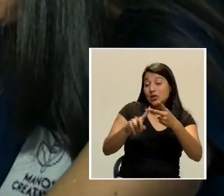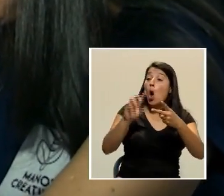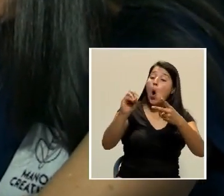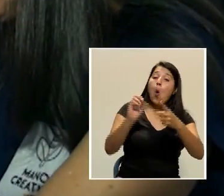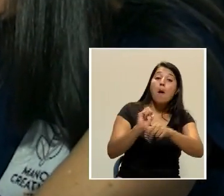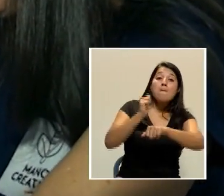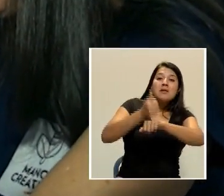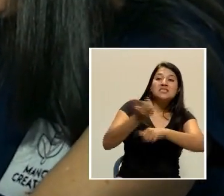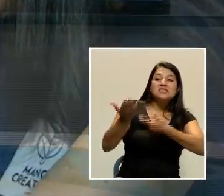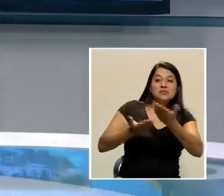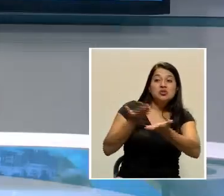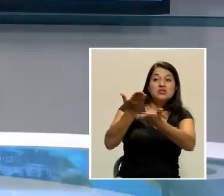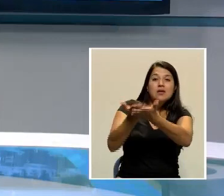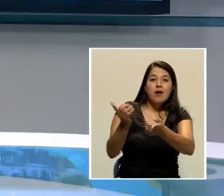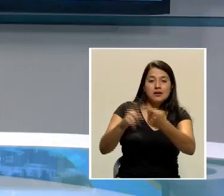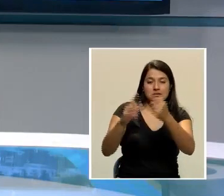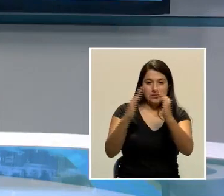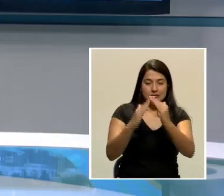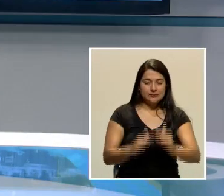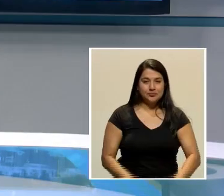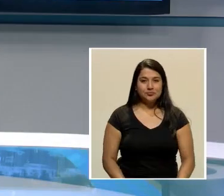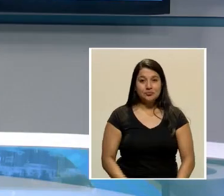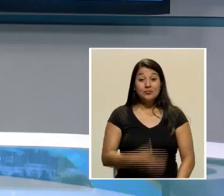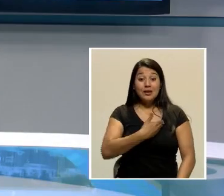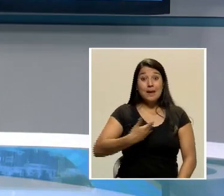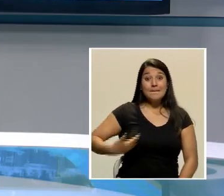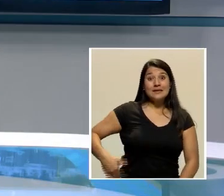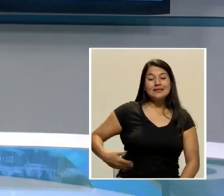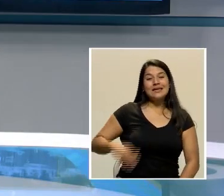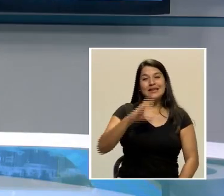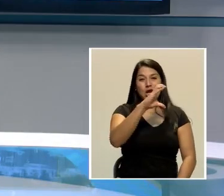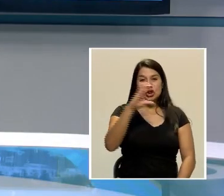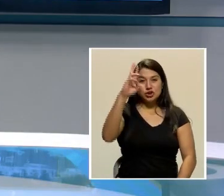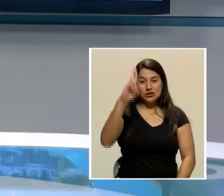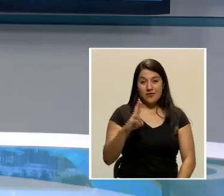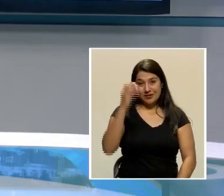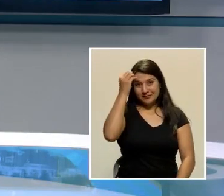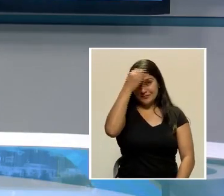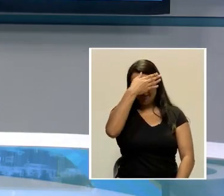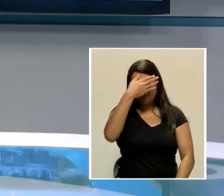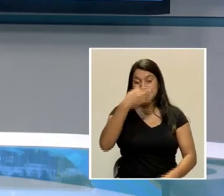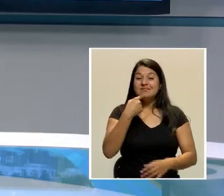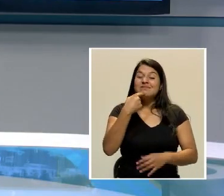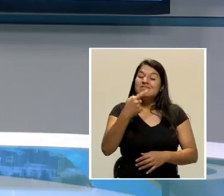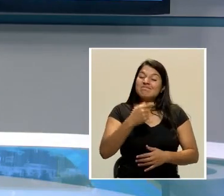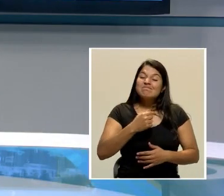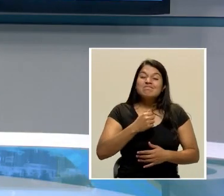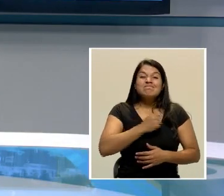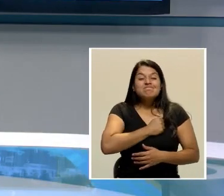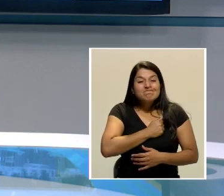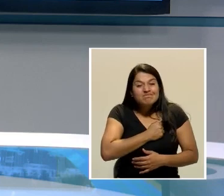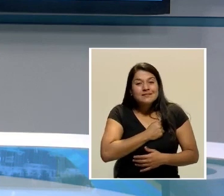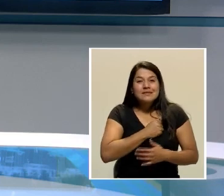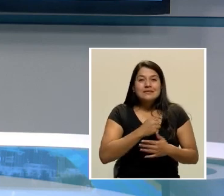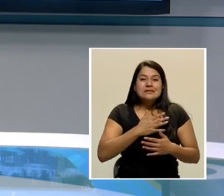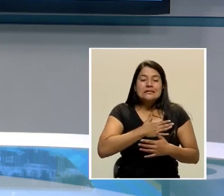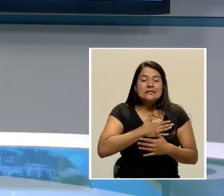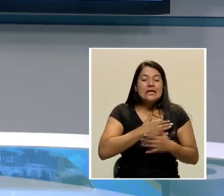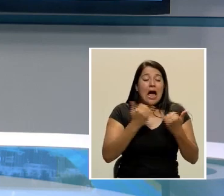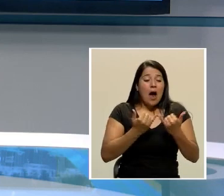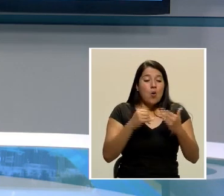el 10,4% realizaron una o varias estrategias para innovar o cambiar su negocio. Entre las modificaciones que señalaron